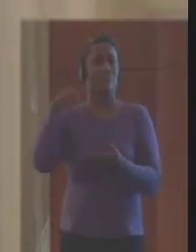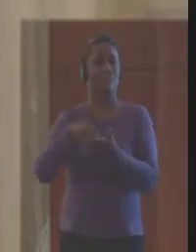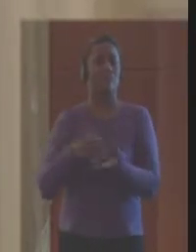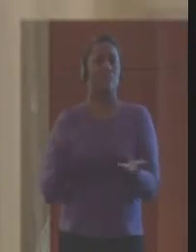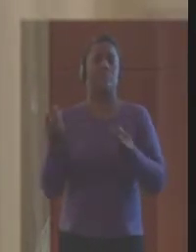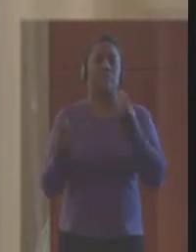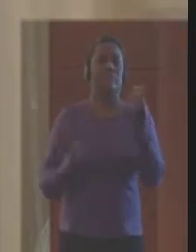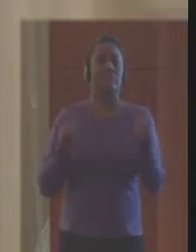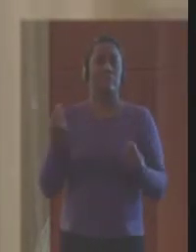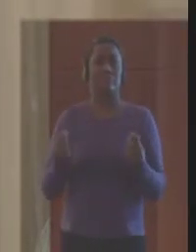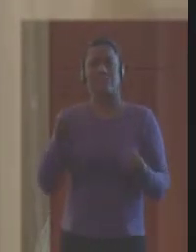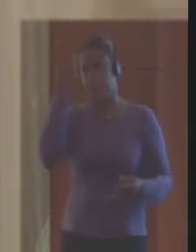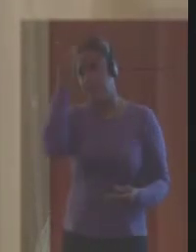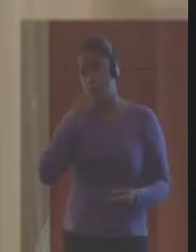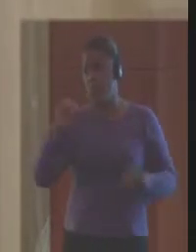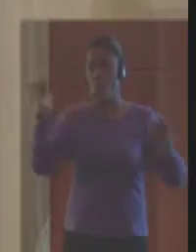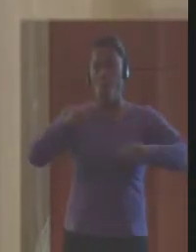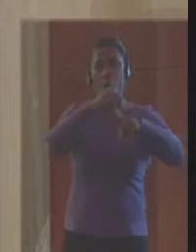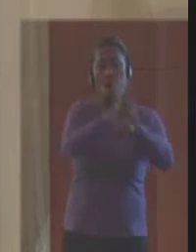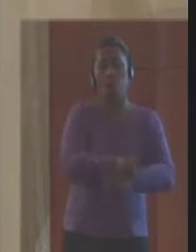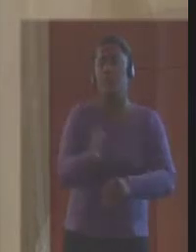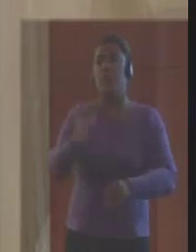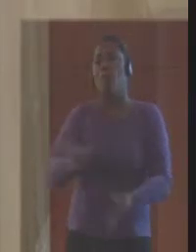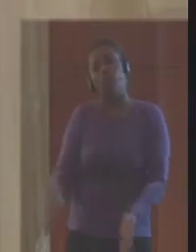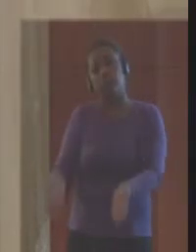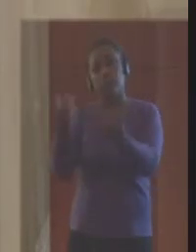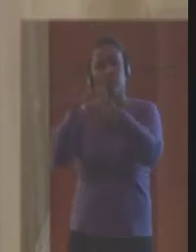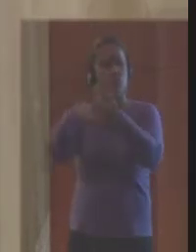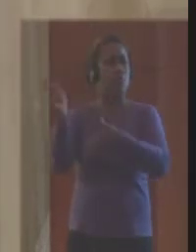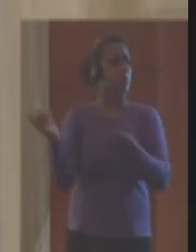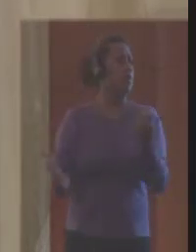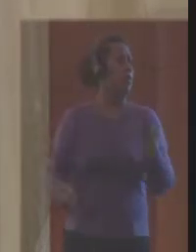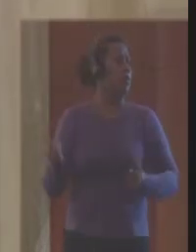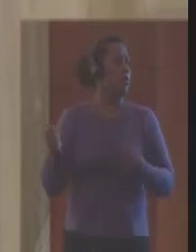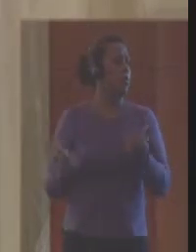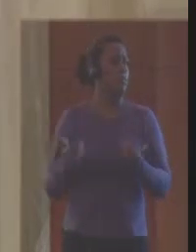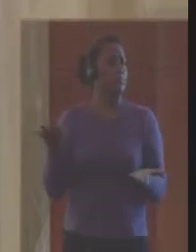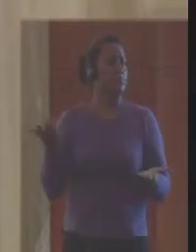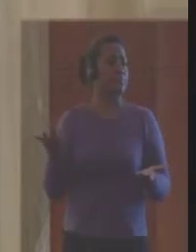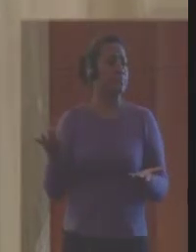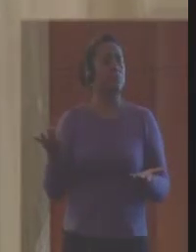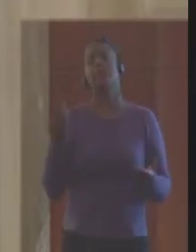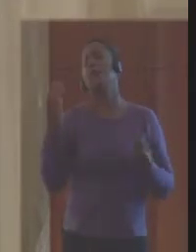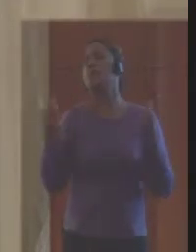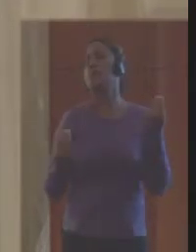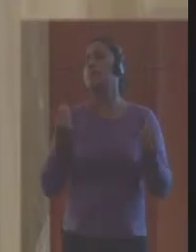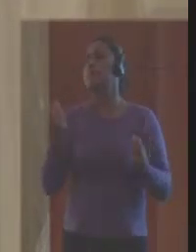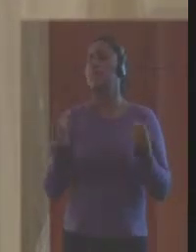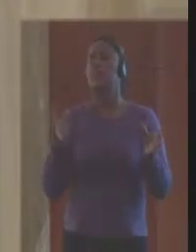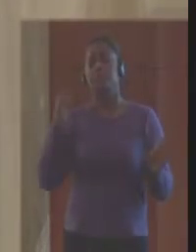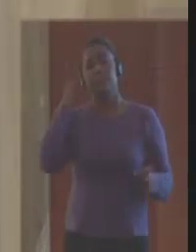decisión es realmente o protegemos o habilitamos. Pero entonces, ¿qué interés es selección?